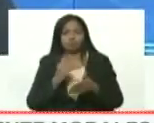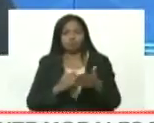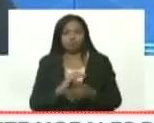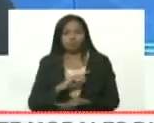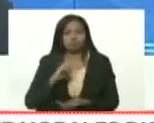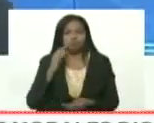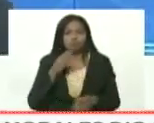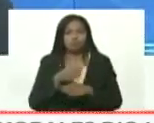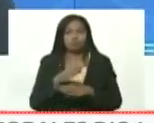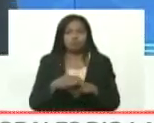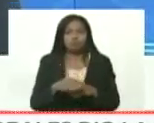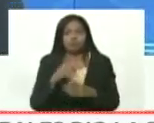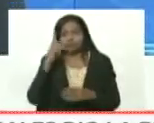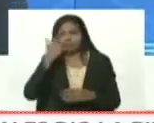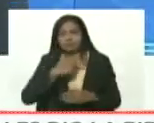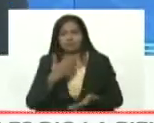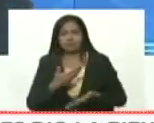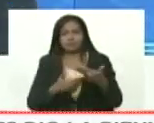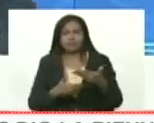que ir con mucha seriedad,